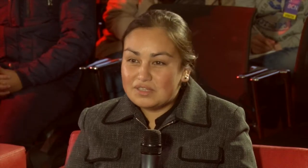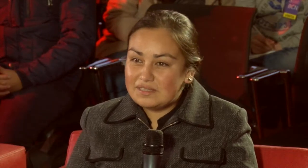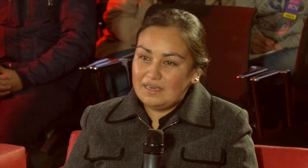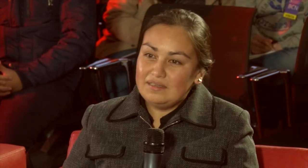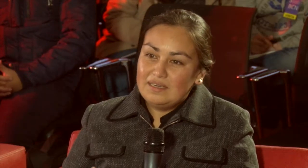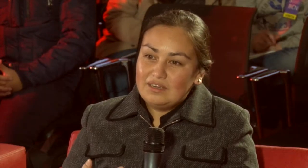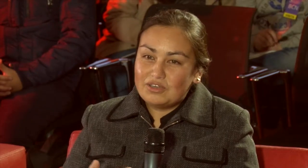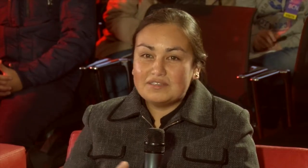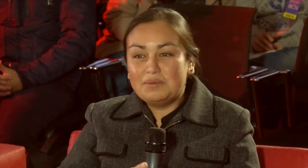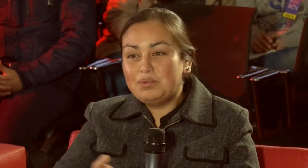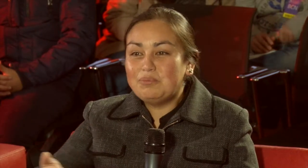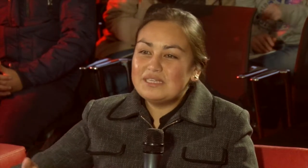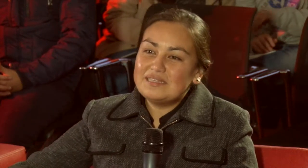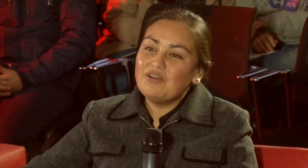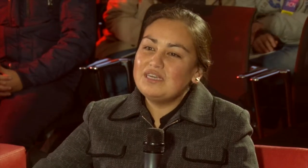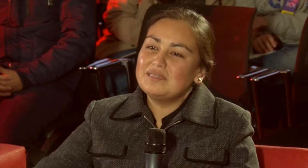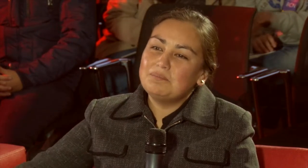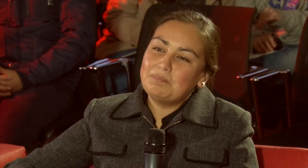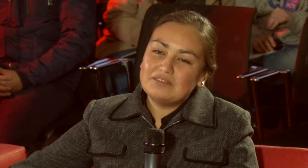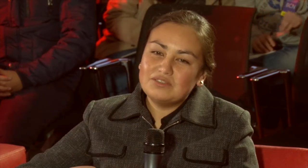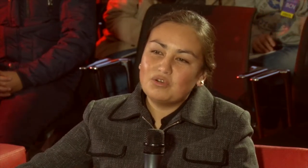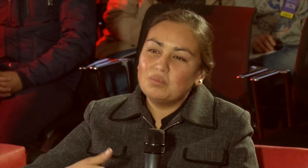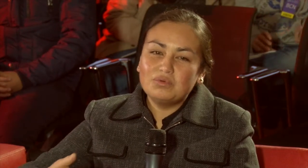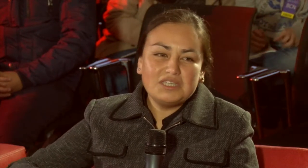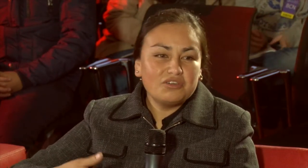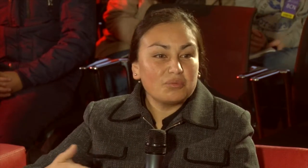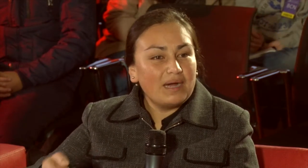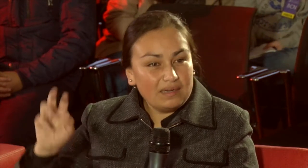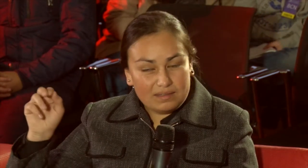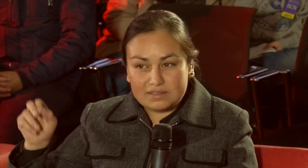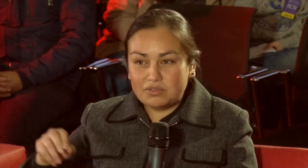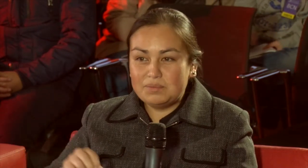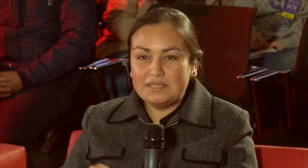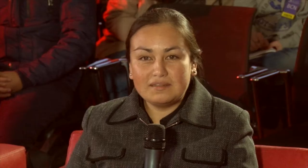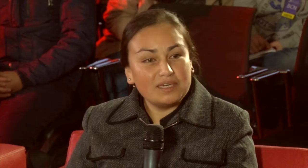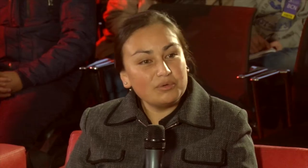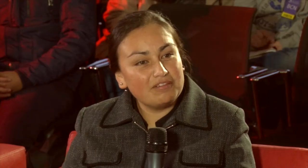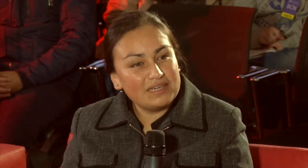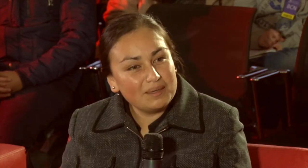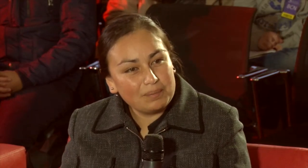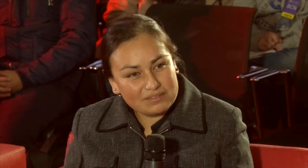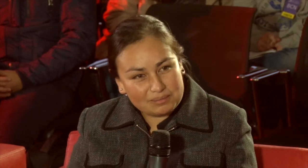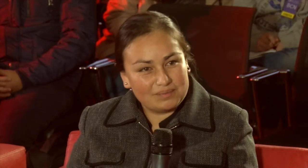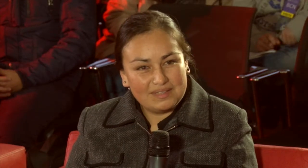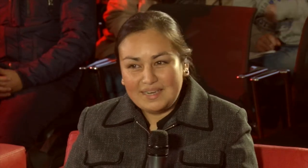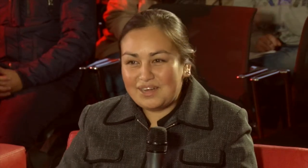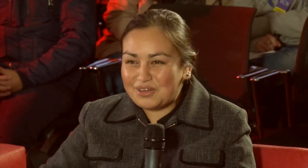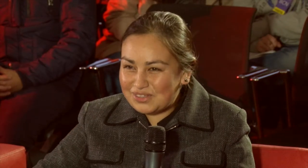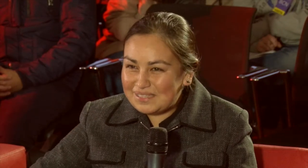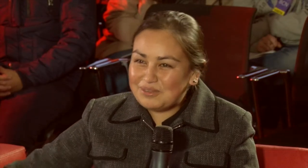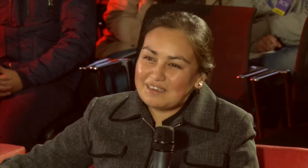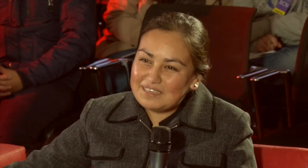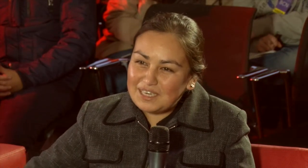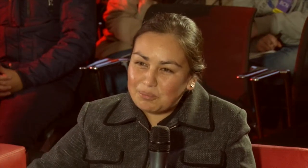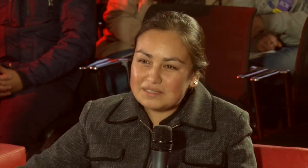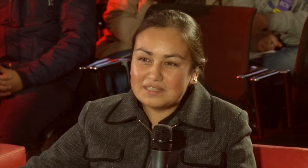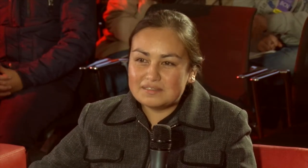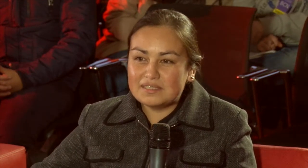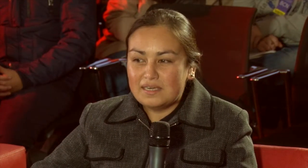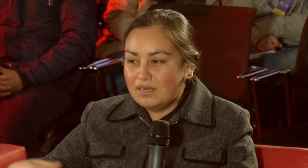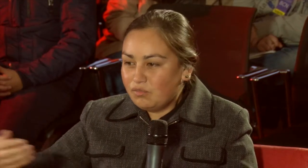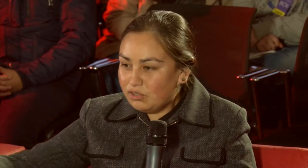espacio de soltar, los que siempre hemos estado en este espacio común y normal, entre comillas, tenemos que abrir el espacio. Es cuando tenemos que abrir